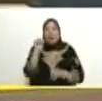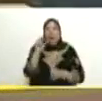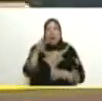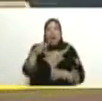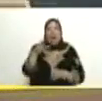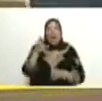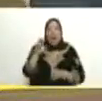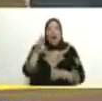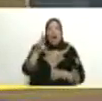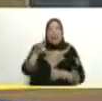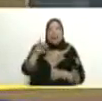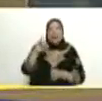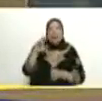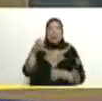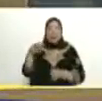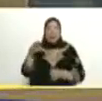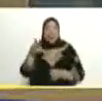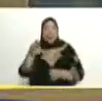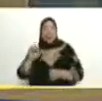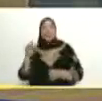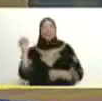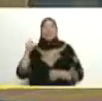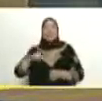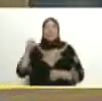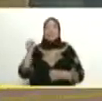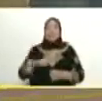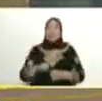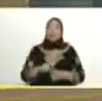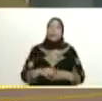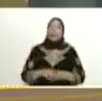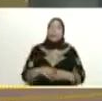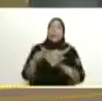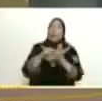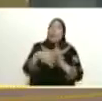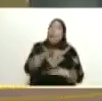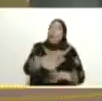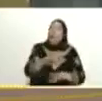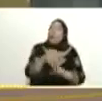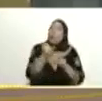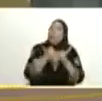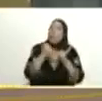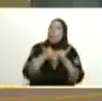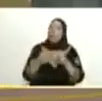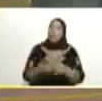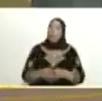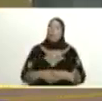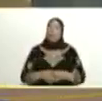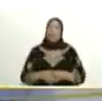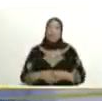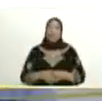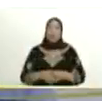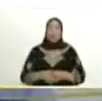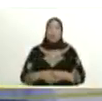no es Arreche, este es Adeche. Adechedera. ¿De dónde es ese apellido, Miriam?